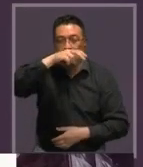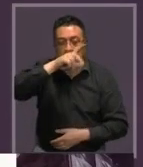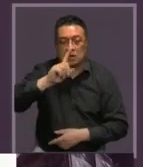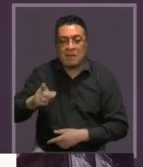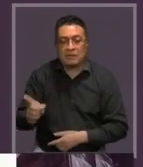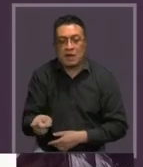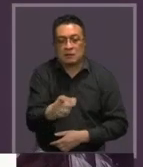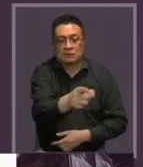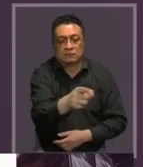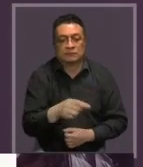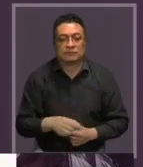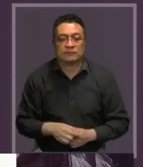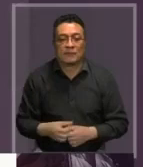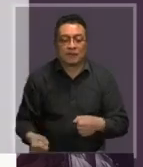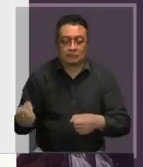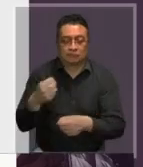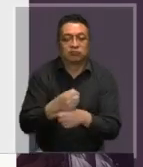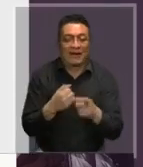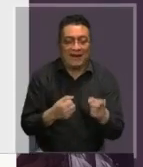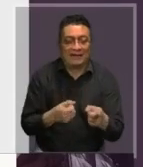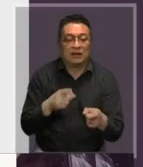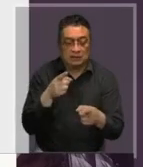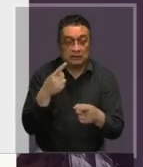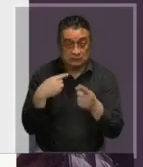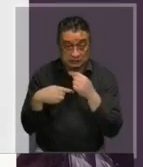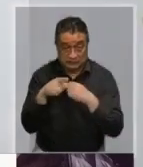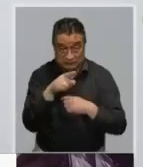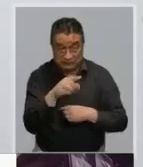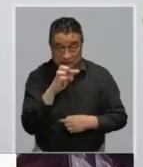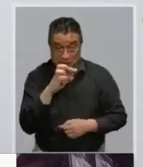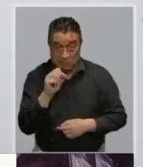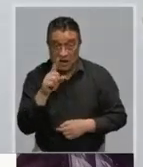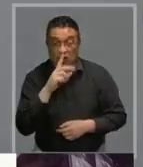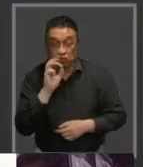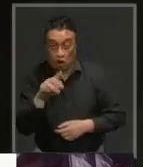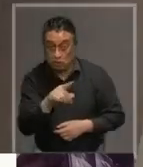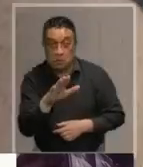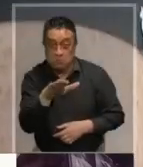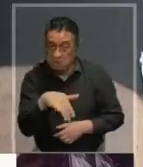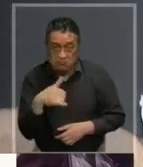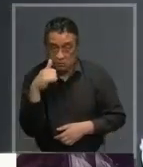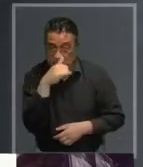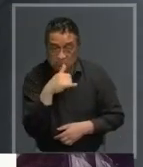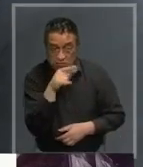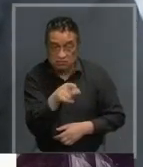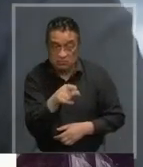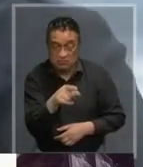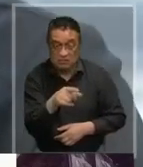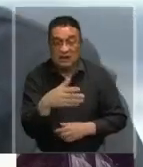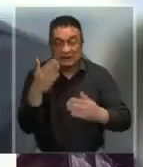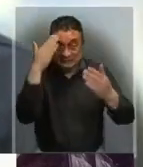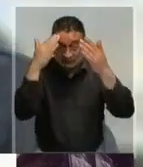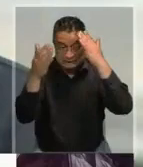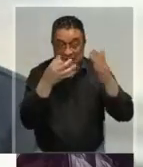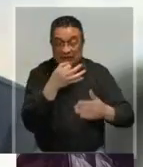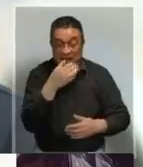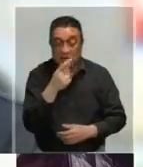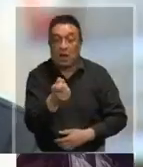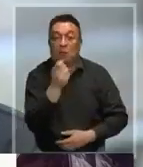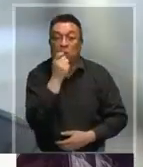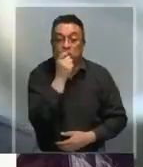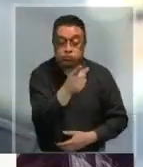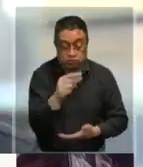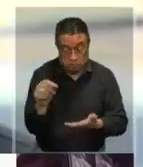notarial pero el historial de este pastor no es Inmaculado este psiquiatra lo denunció cuando sus